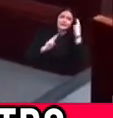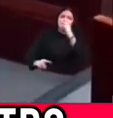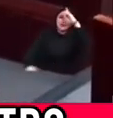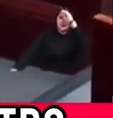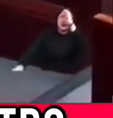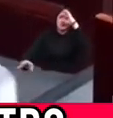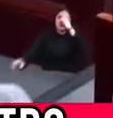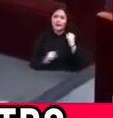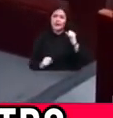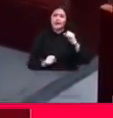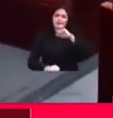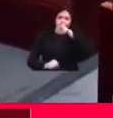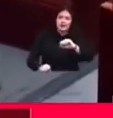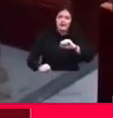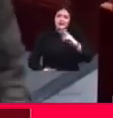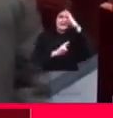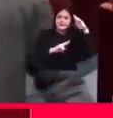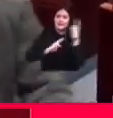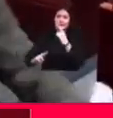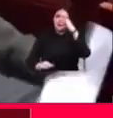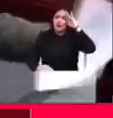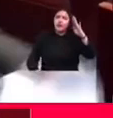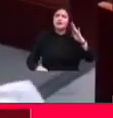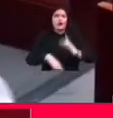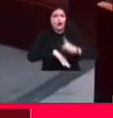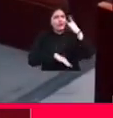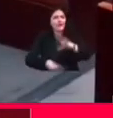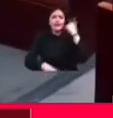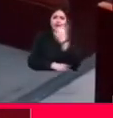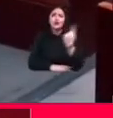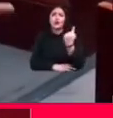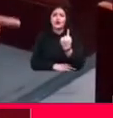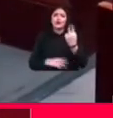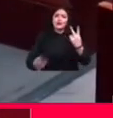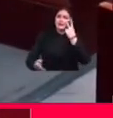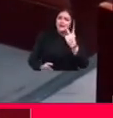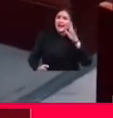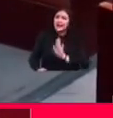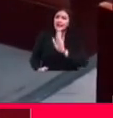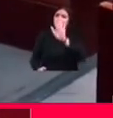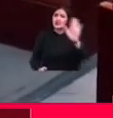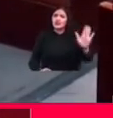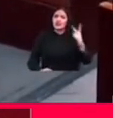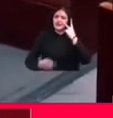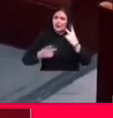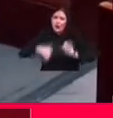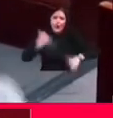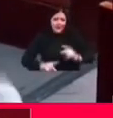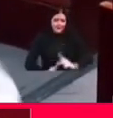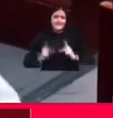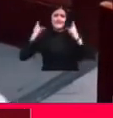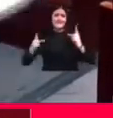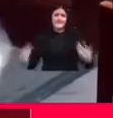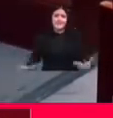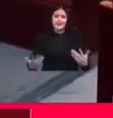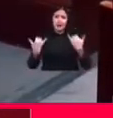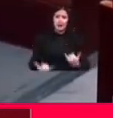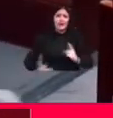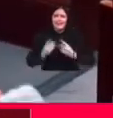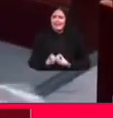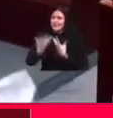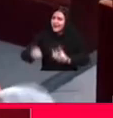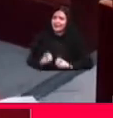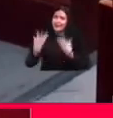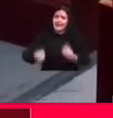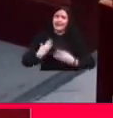de la patria, respeten a los policías, no los dejemos solos, que ellos se jueguen la vida por este país,